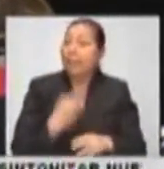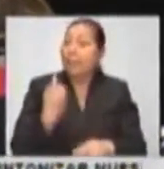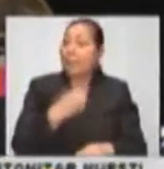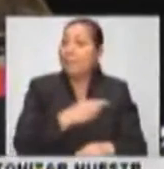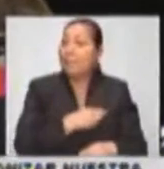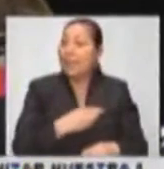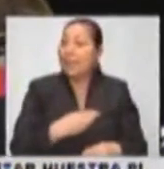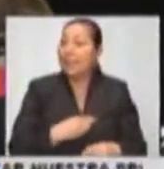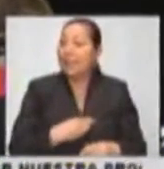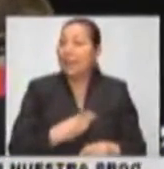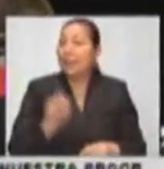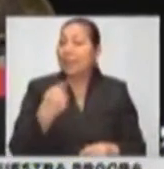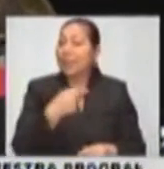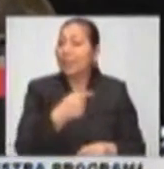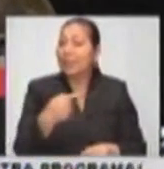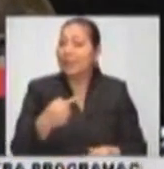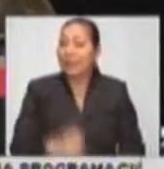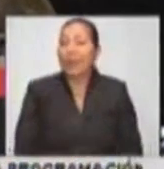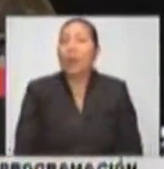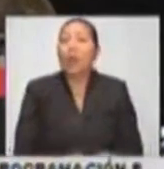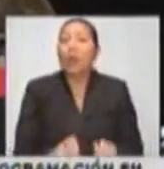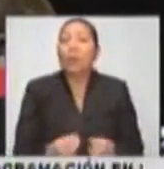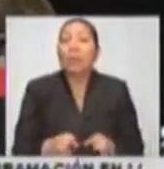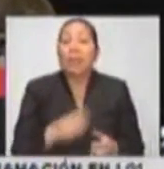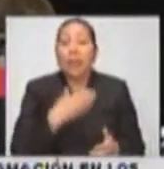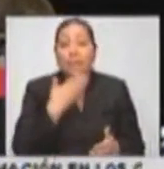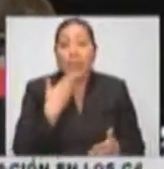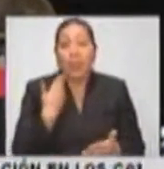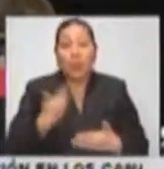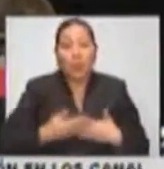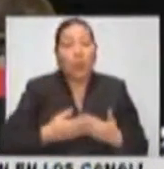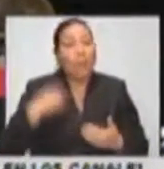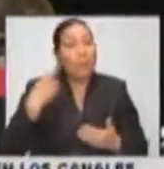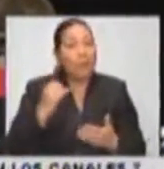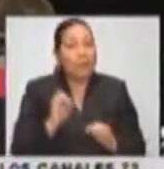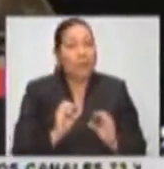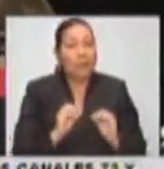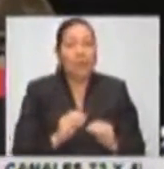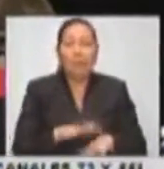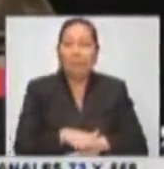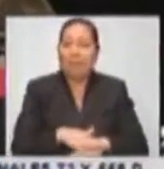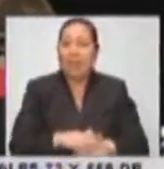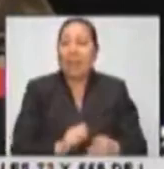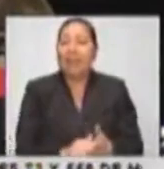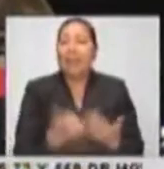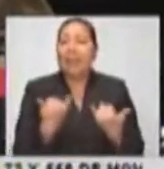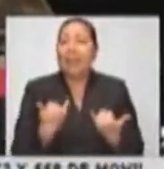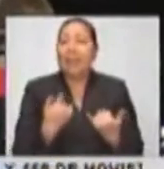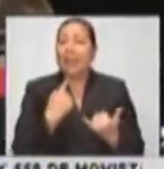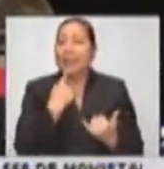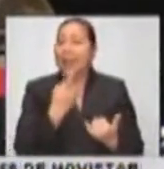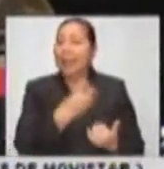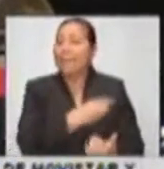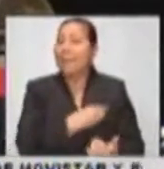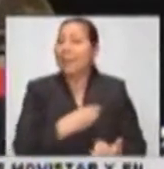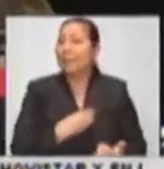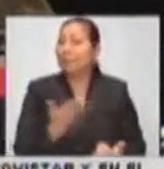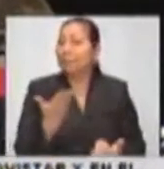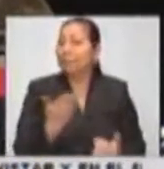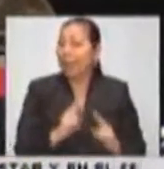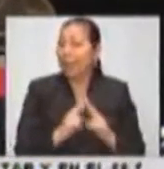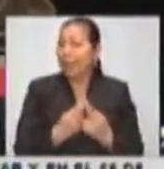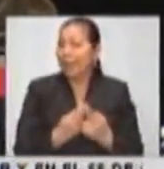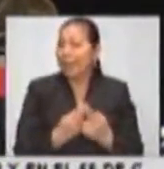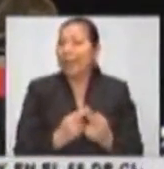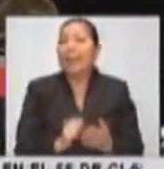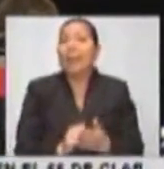ministro la semana pasada, es decir, cómo hacemos para una mejora continua de políticas y planes. En ese caso, el primer ministro acaba de pedir una sesión, que